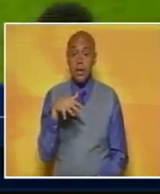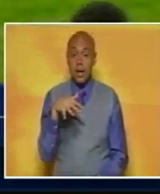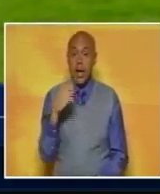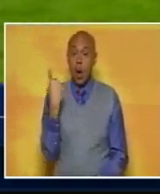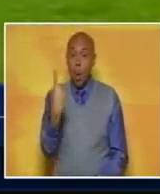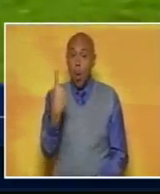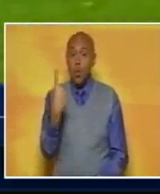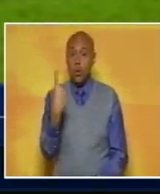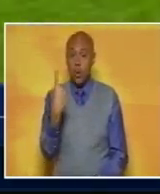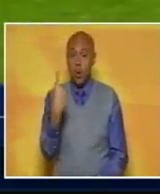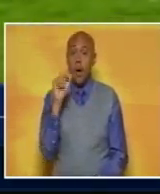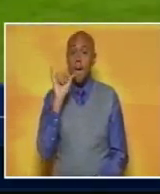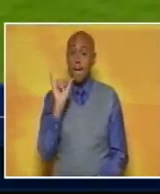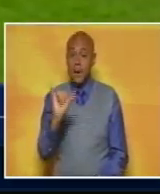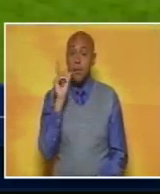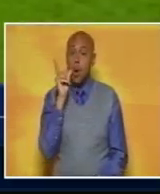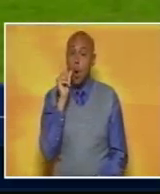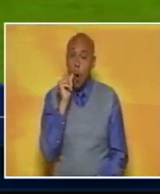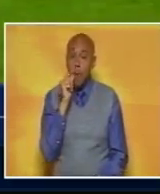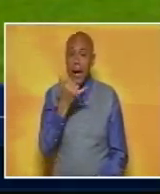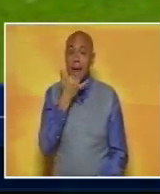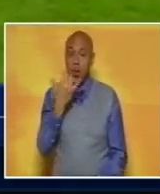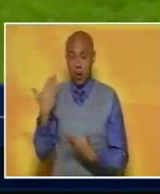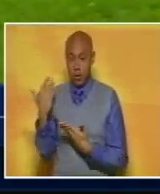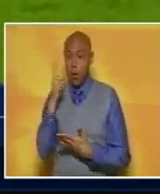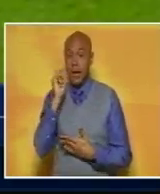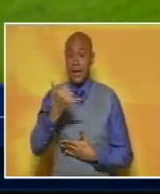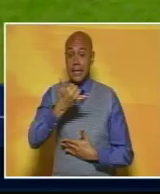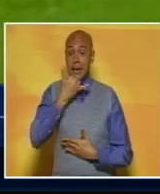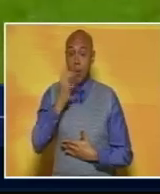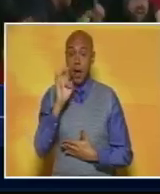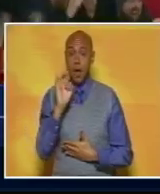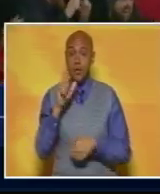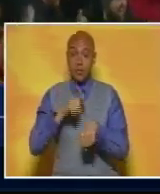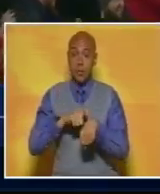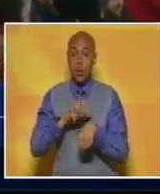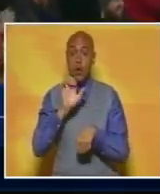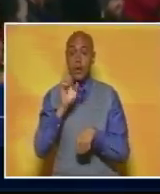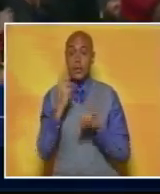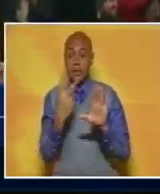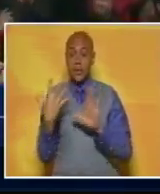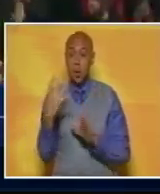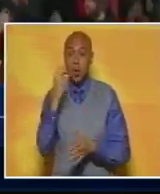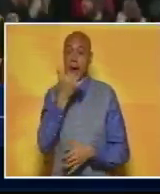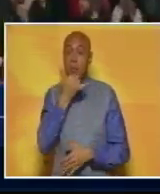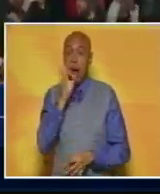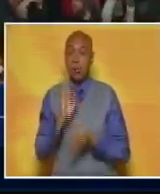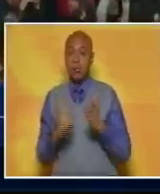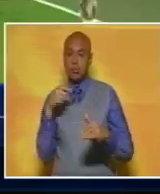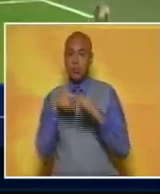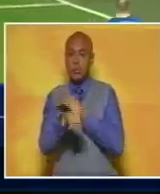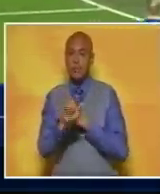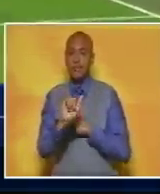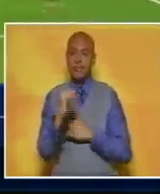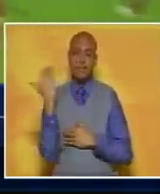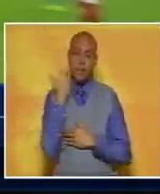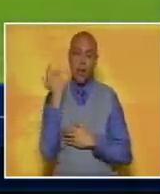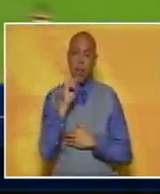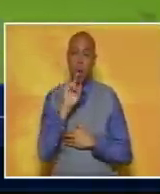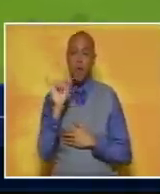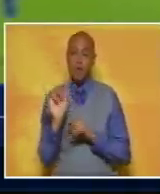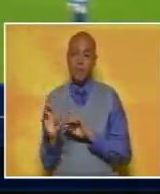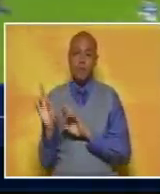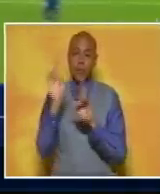un autogolazo de Roshan Williams al minuto 75. Los Reds jugaron solo con juveniles en la plantilla y